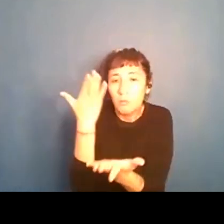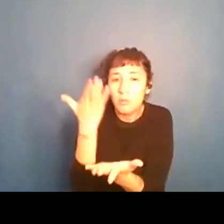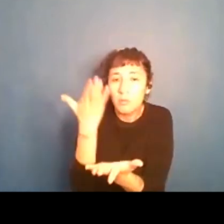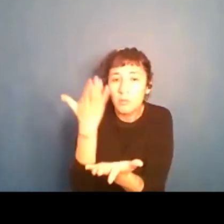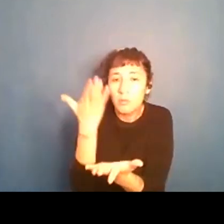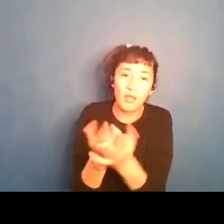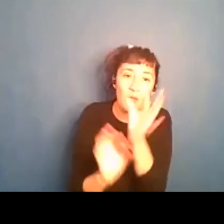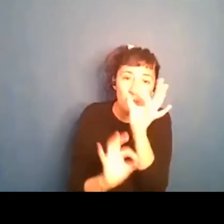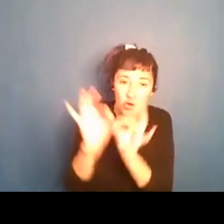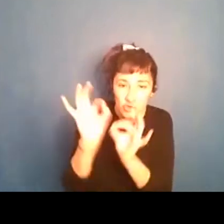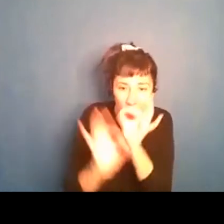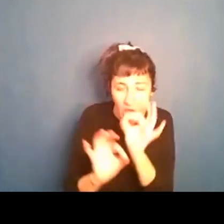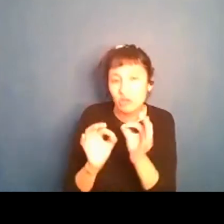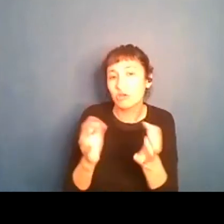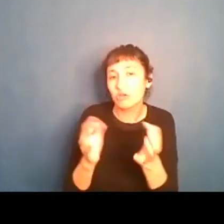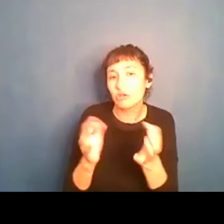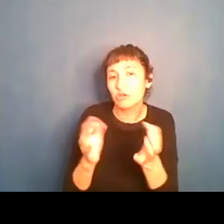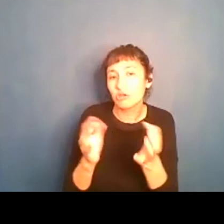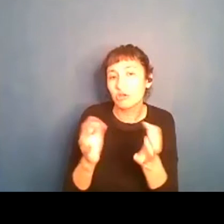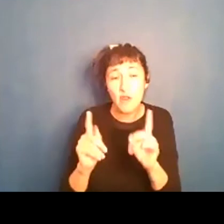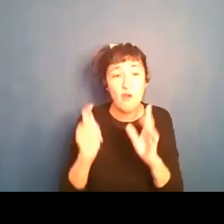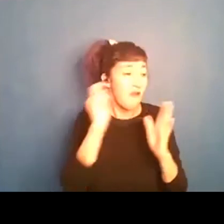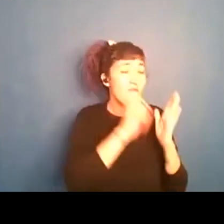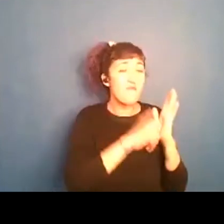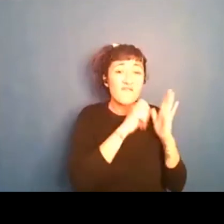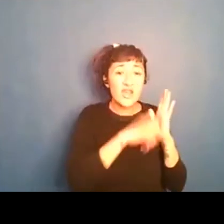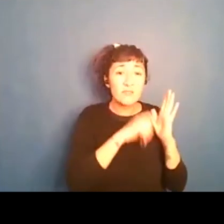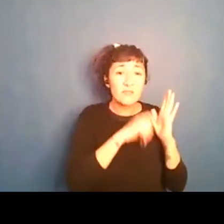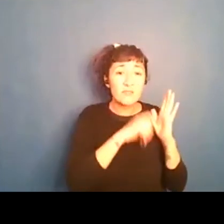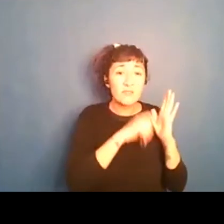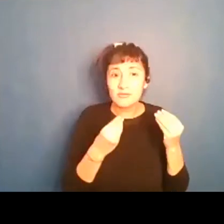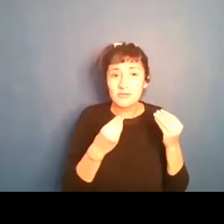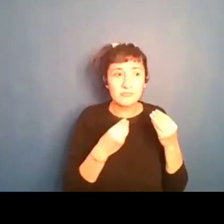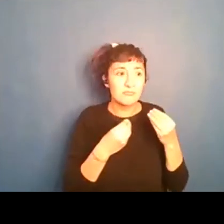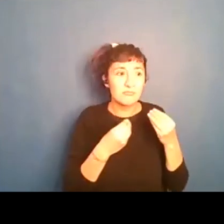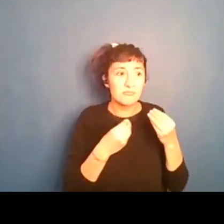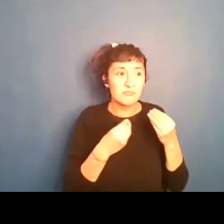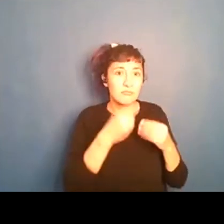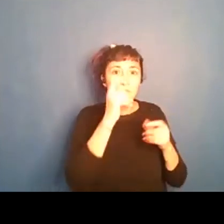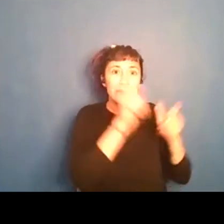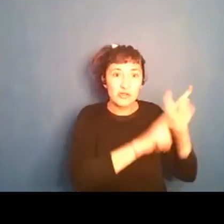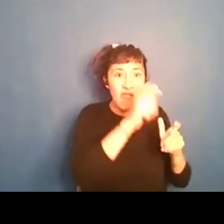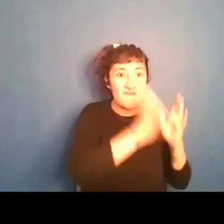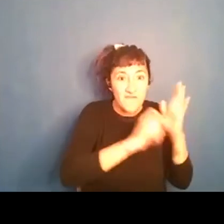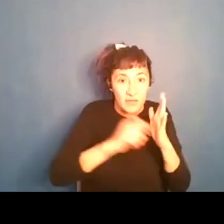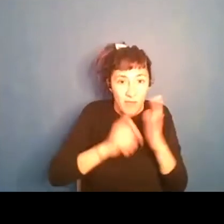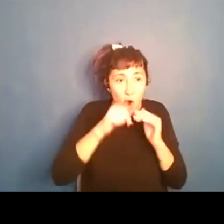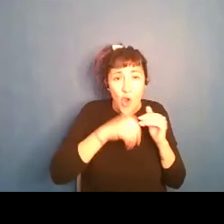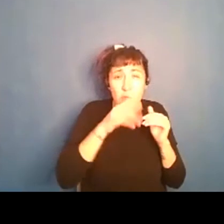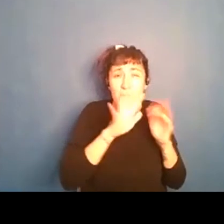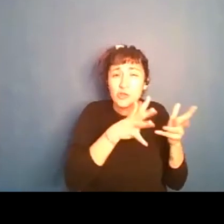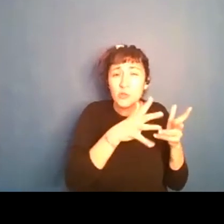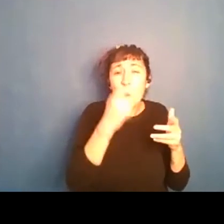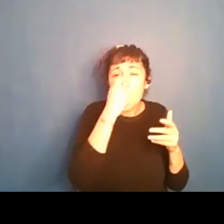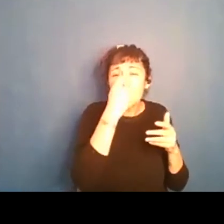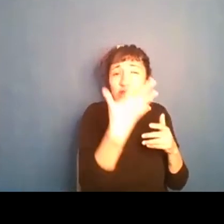del Congreso, pero la firma es cuanta más cantidad de firmas. Hoy por hoy llegamos a casi 25.000